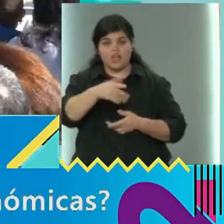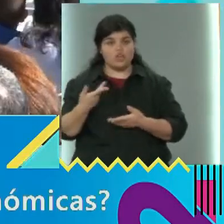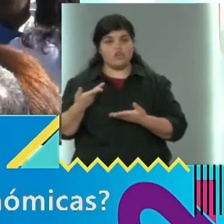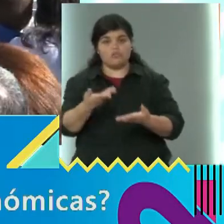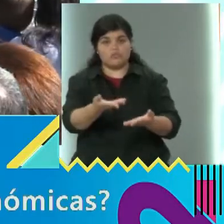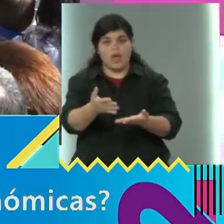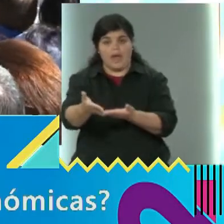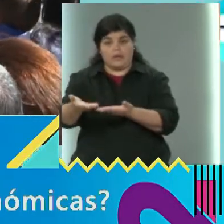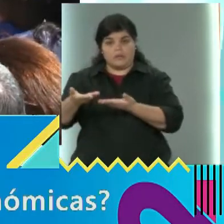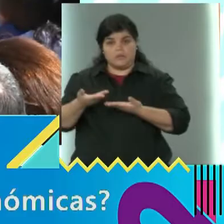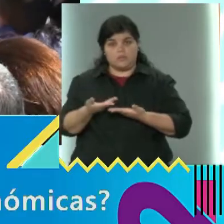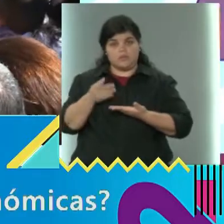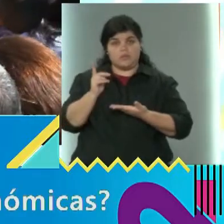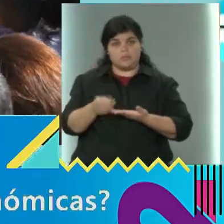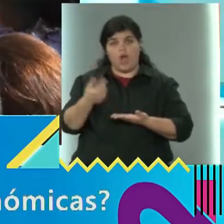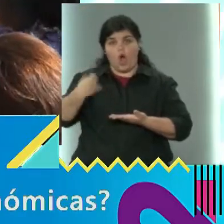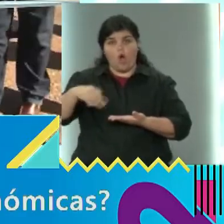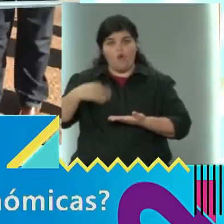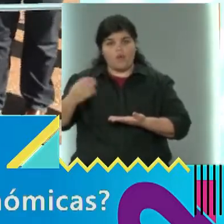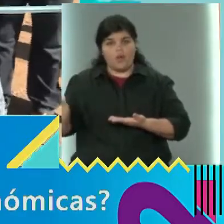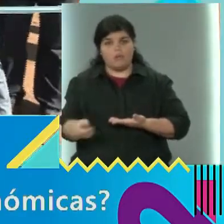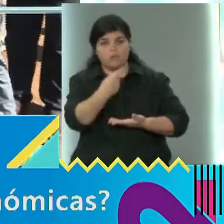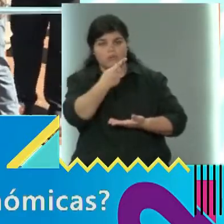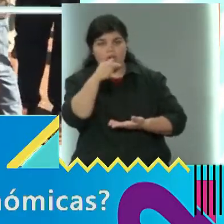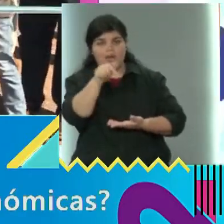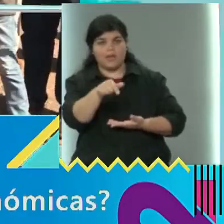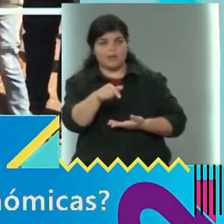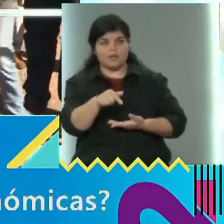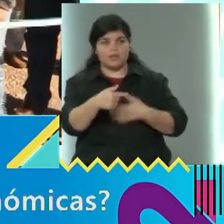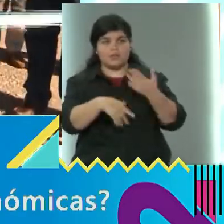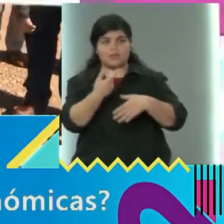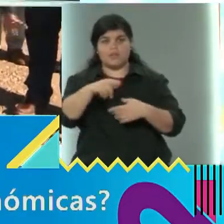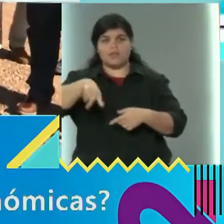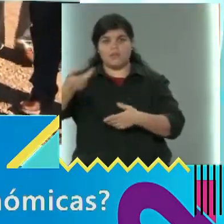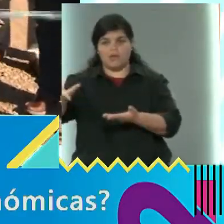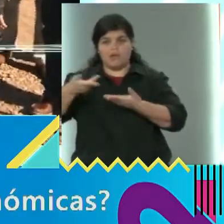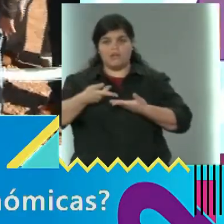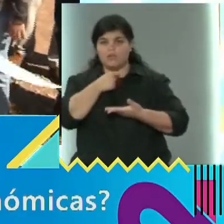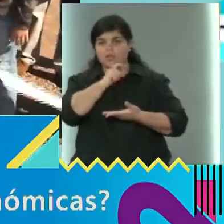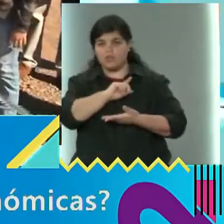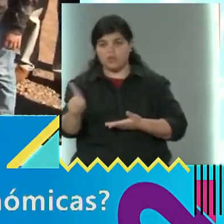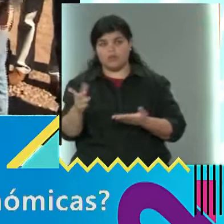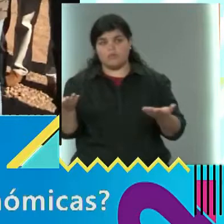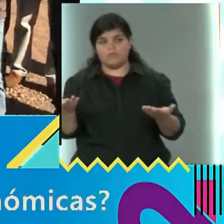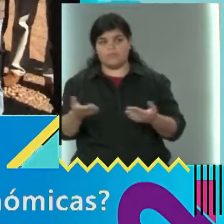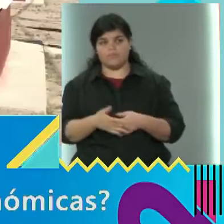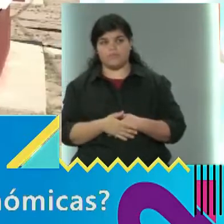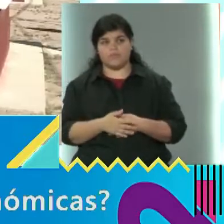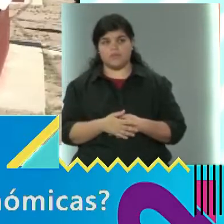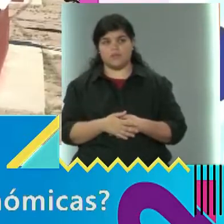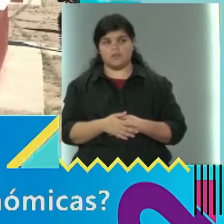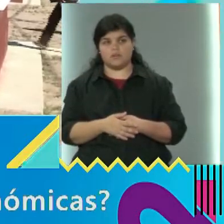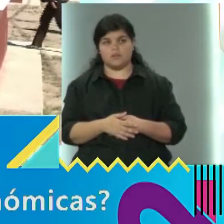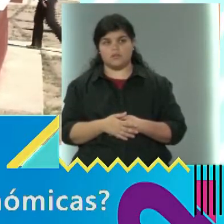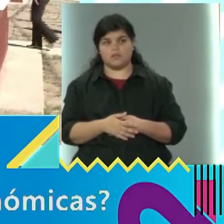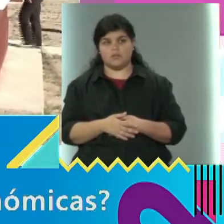estos sistemas. No podemos obligarle a la gente a hacer una cosa que no quiere recibir. Y yo creo que cualquiera, si nos preguntamos